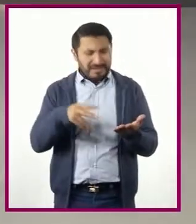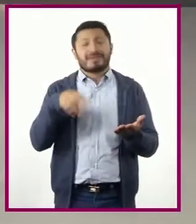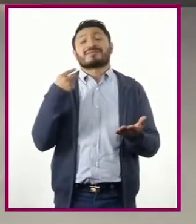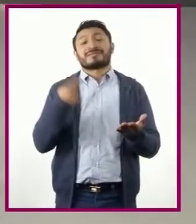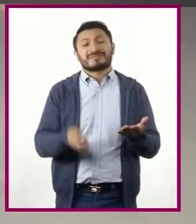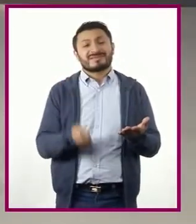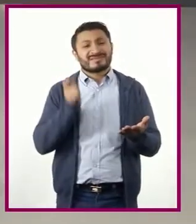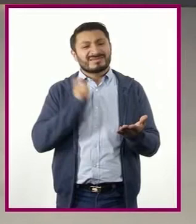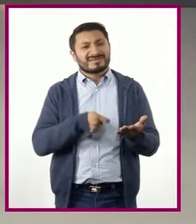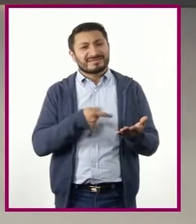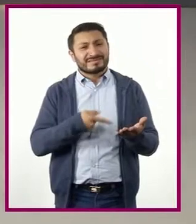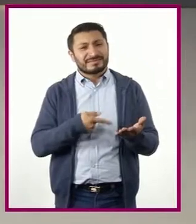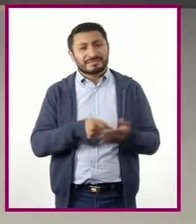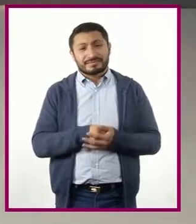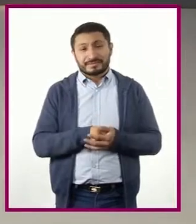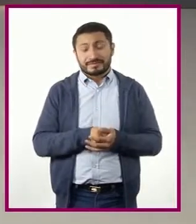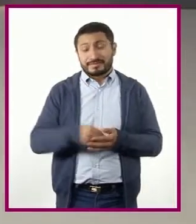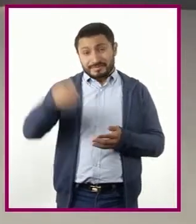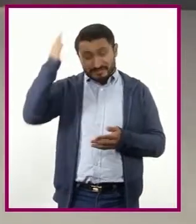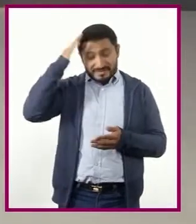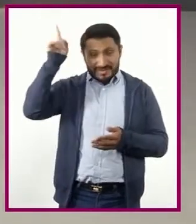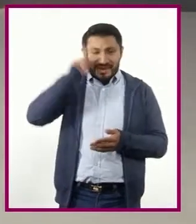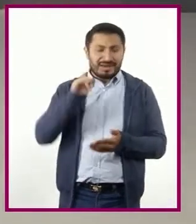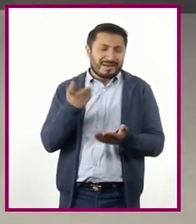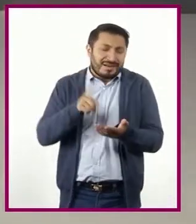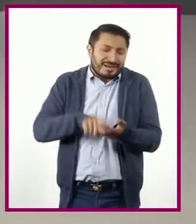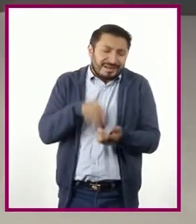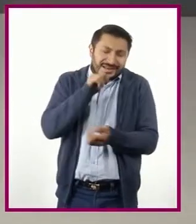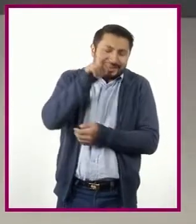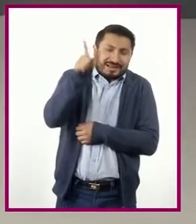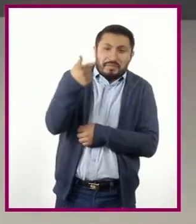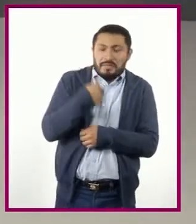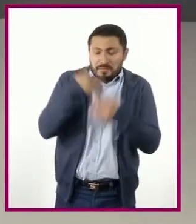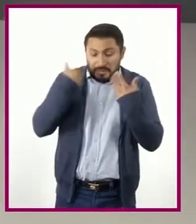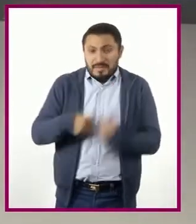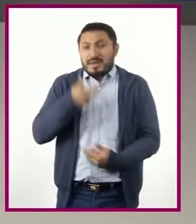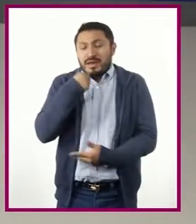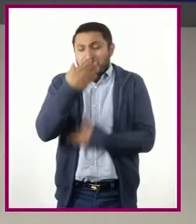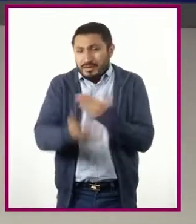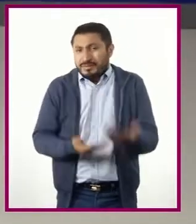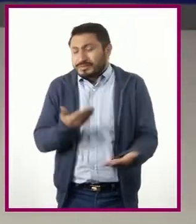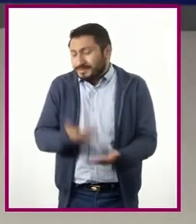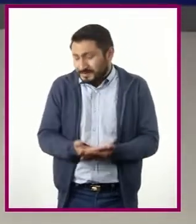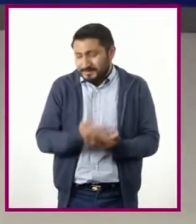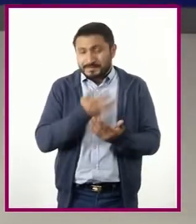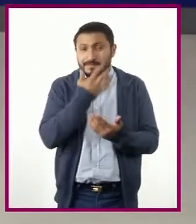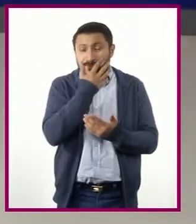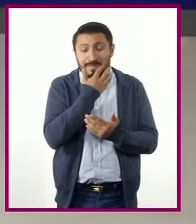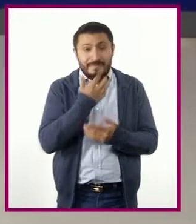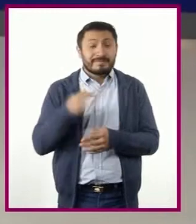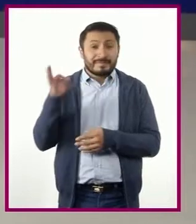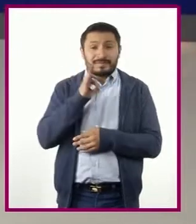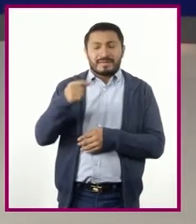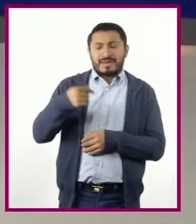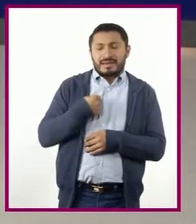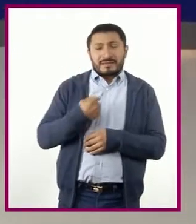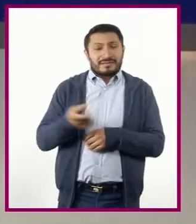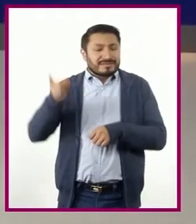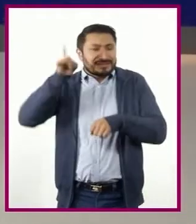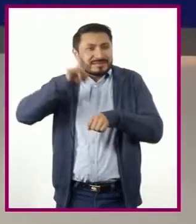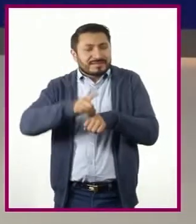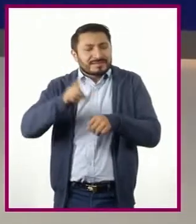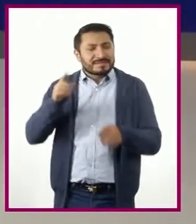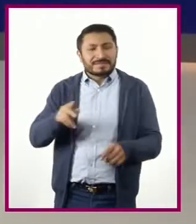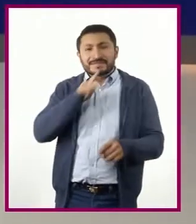manera: Señora de mi alma, yo soy un caballero natural de Burgos. Si alcanzo de días a mi